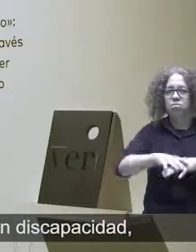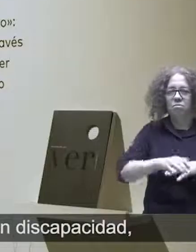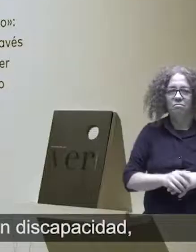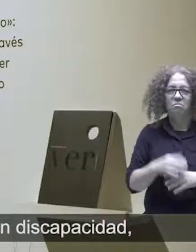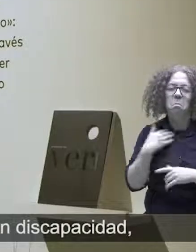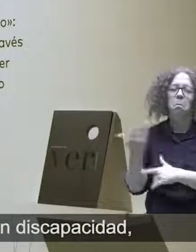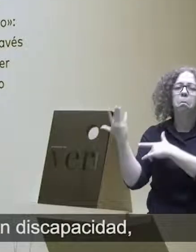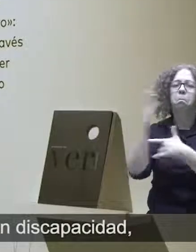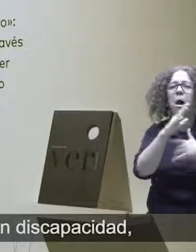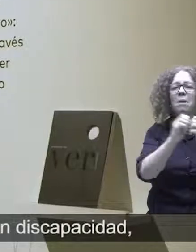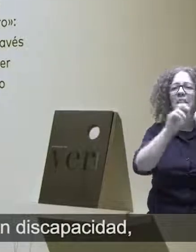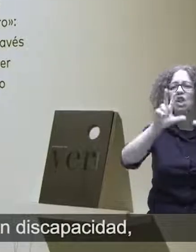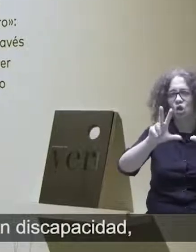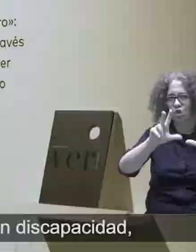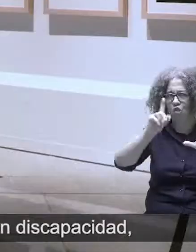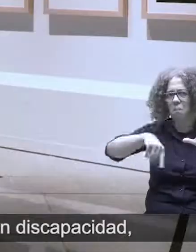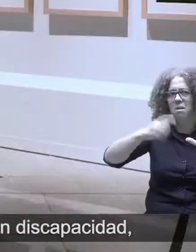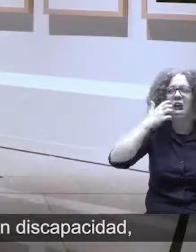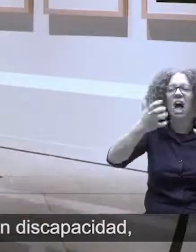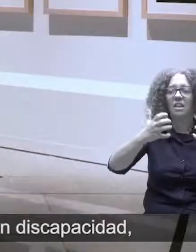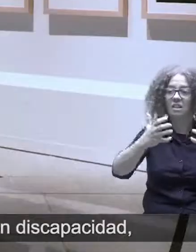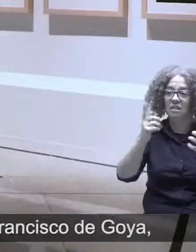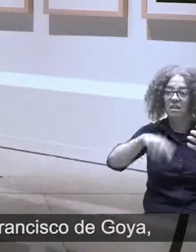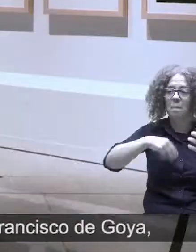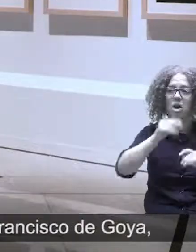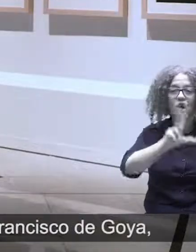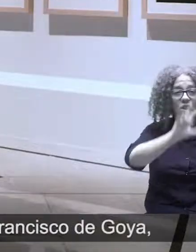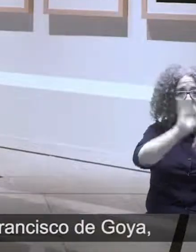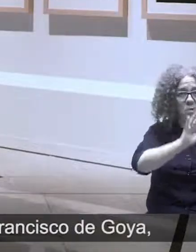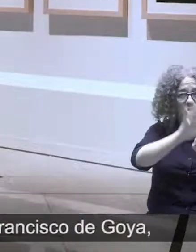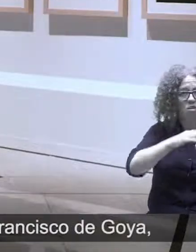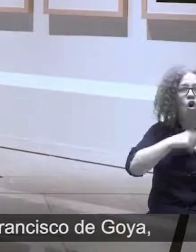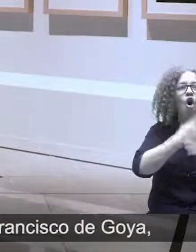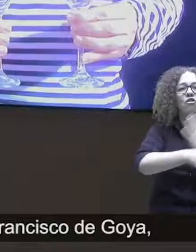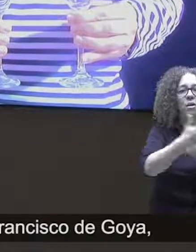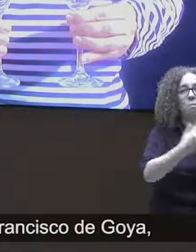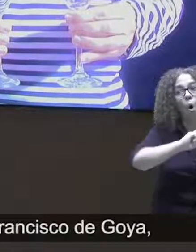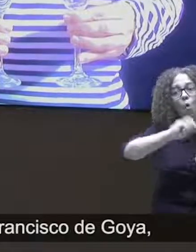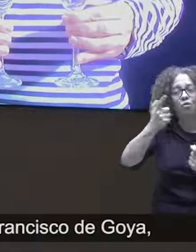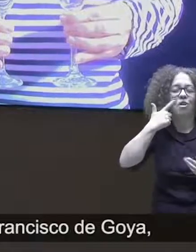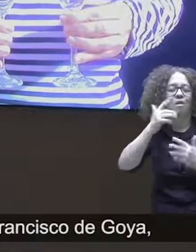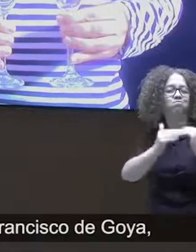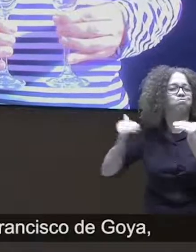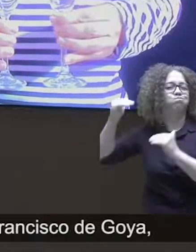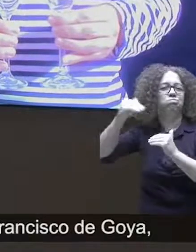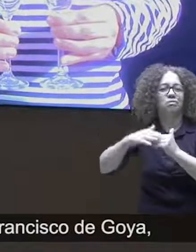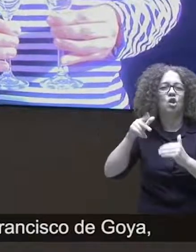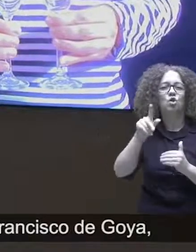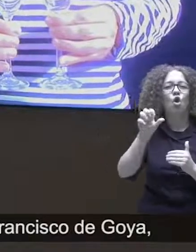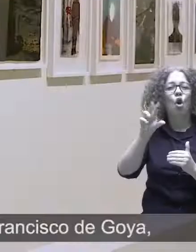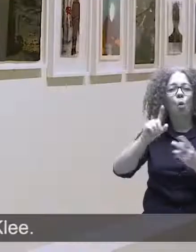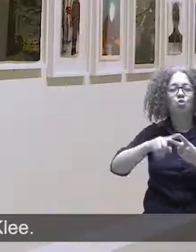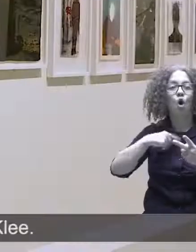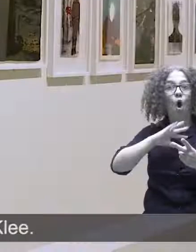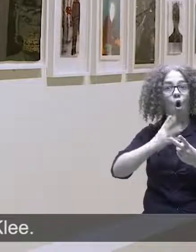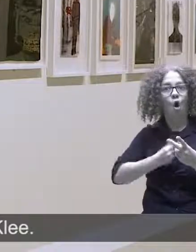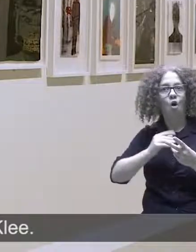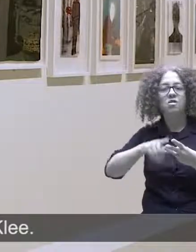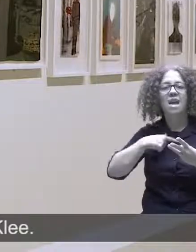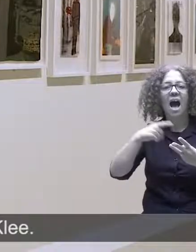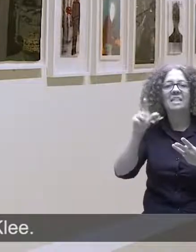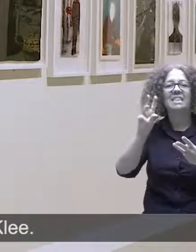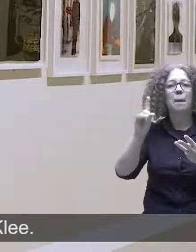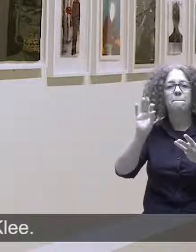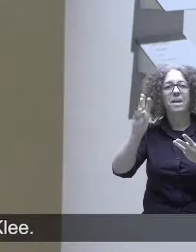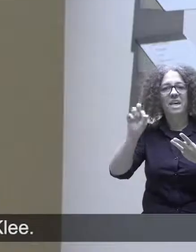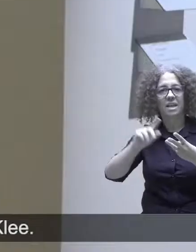28 artistas, más del 80% con discapacidad, además de artistas consagrados como Chuck Close, Francisco de Goya,